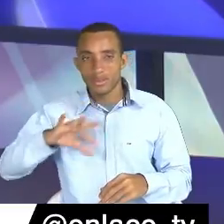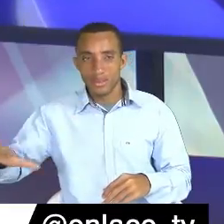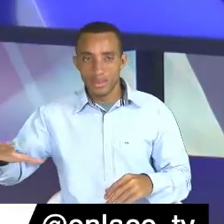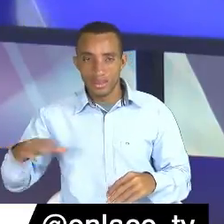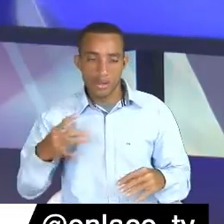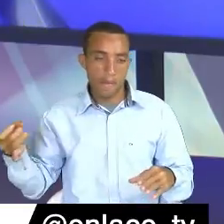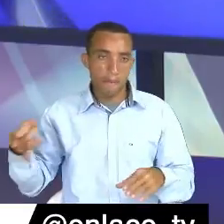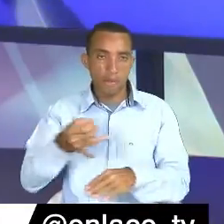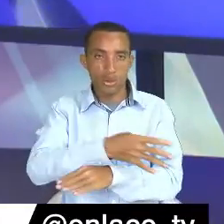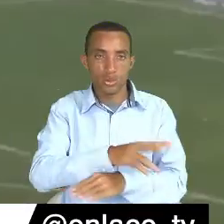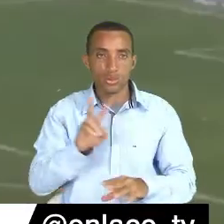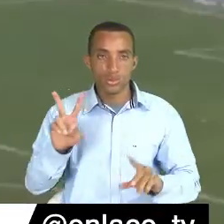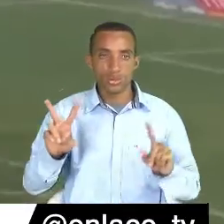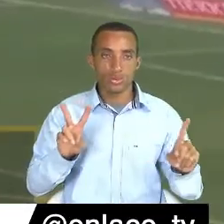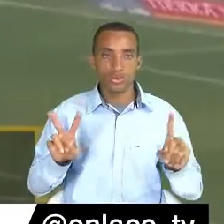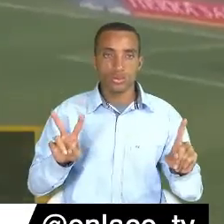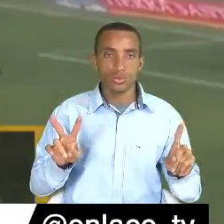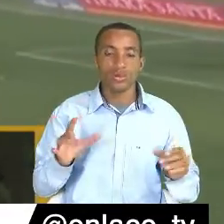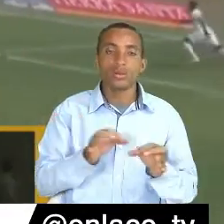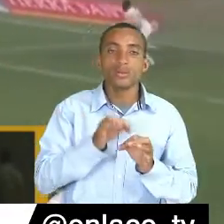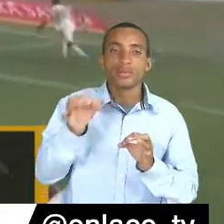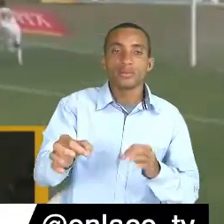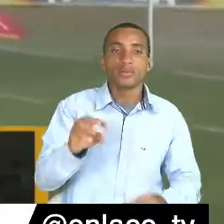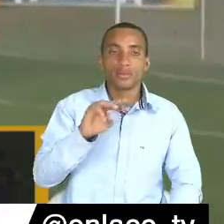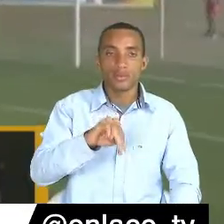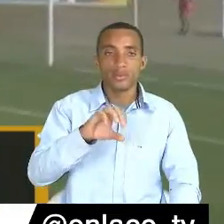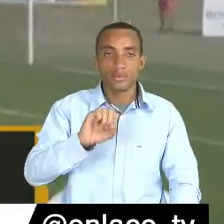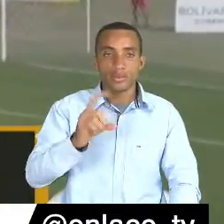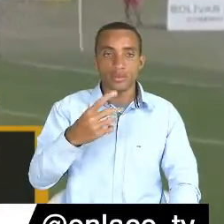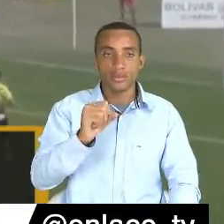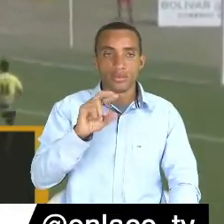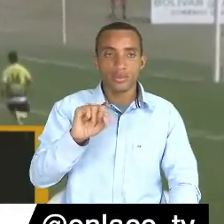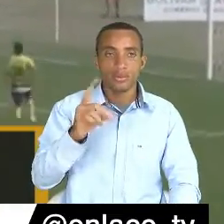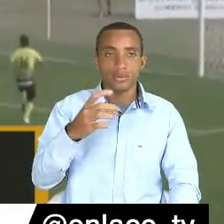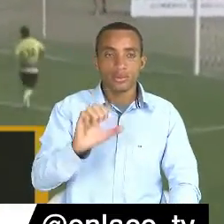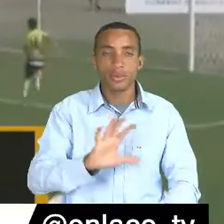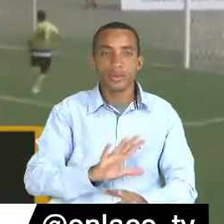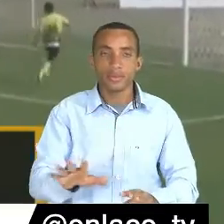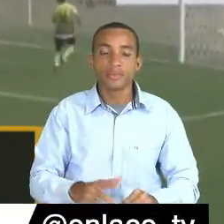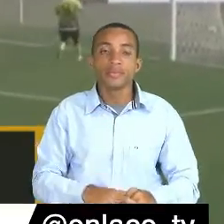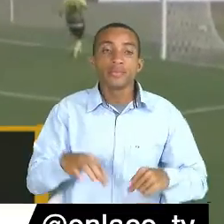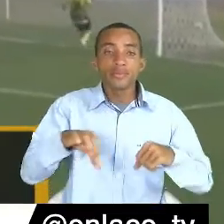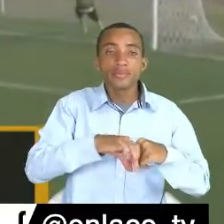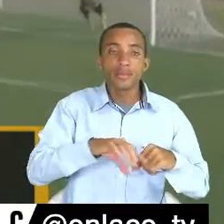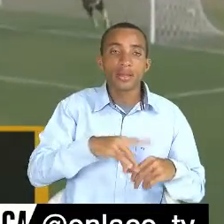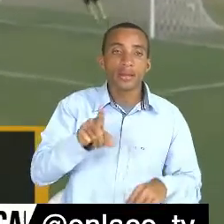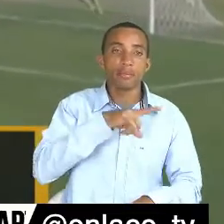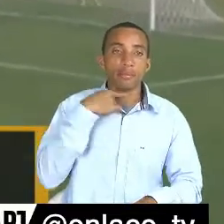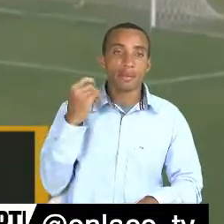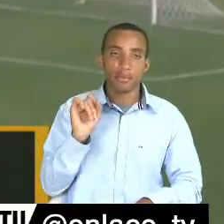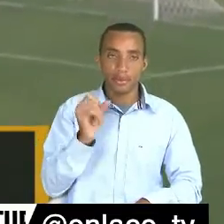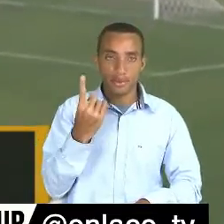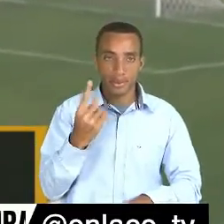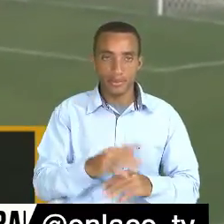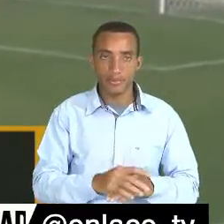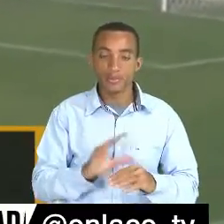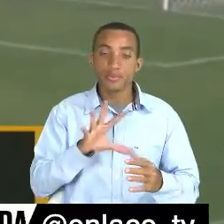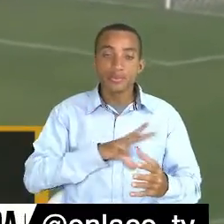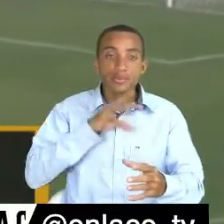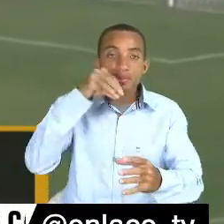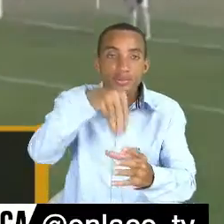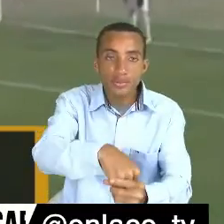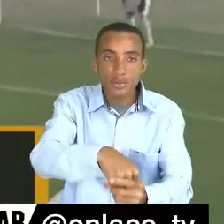estadio de Magangué. Alianza Petrolera ajustó su primera derrota en Copa Águila al caer 2-1 ante Unión Magdalena jugando de visitante en el estadio